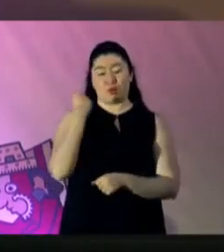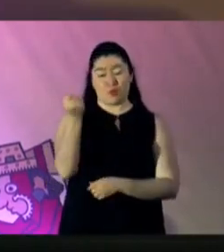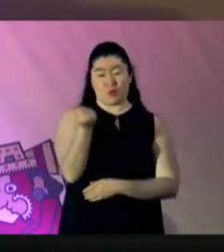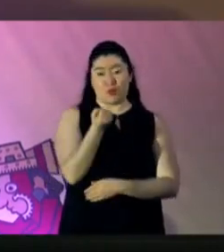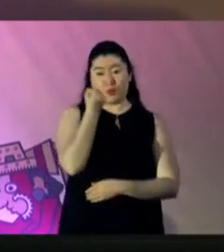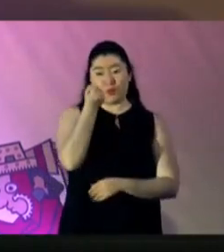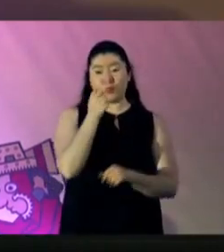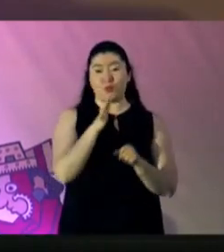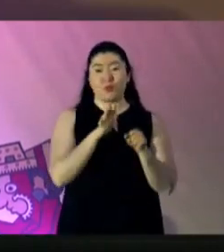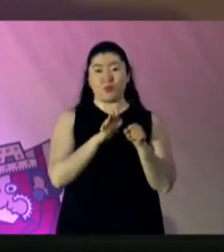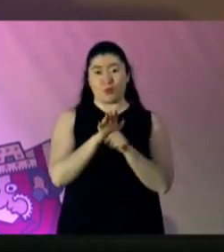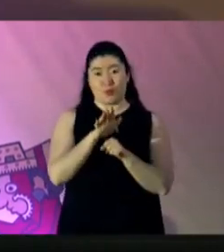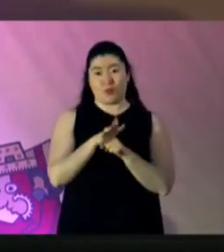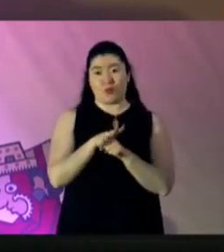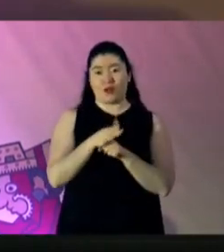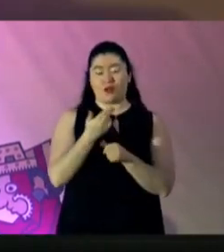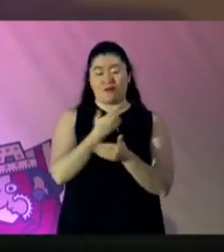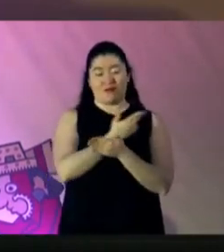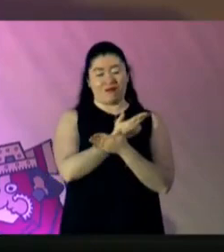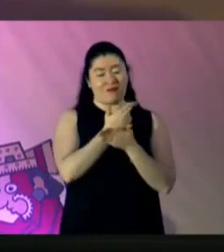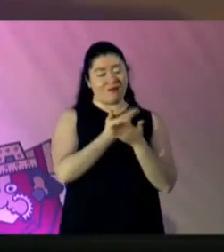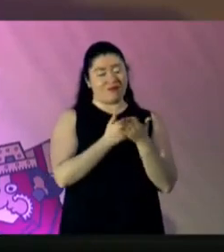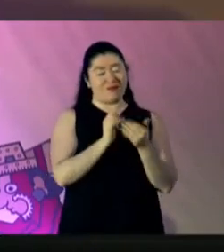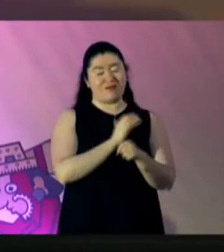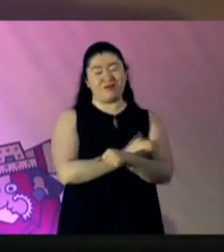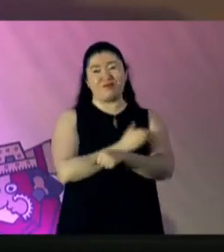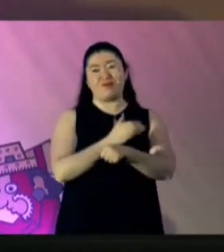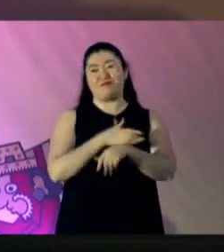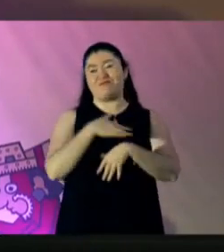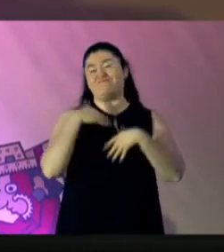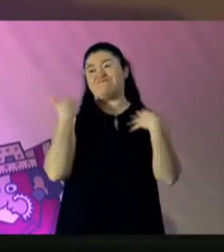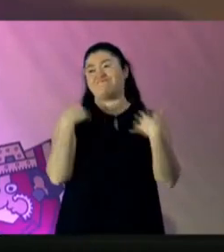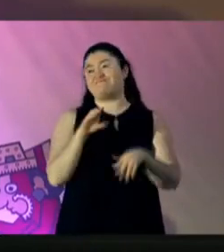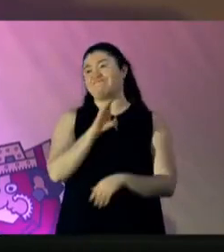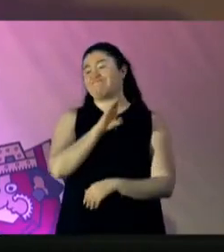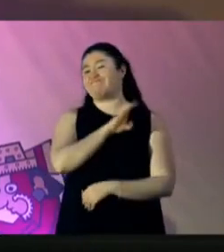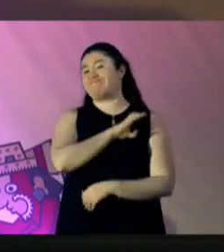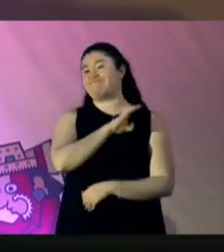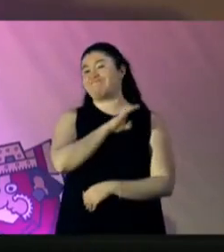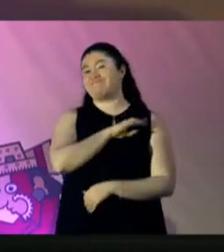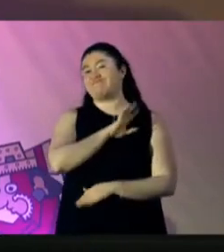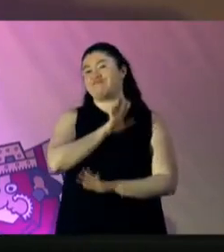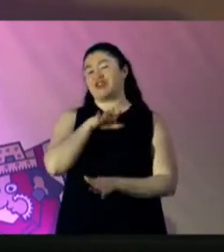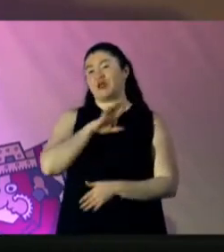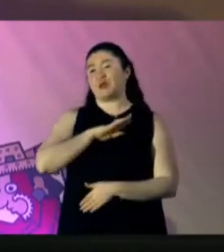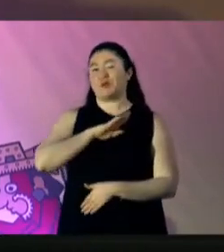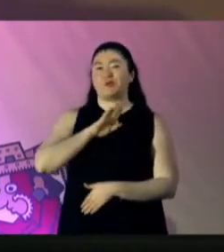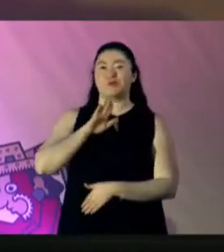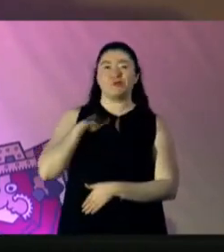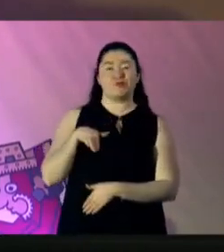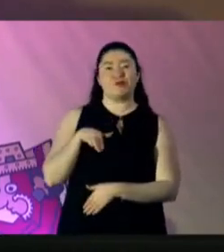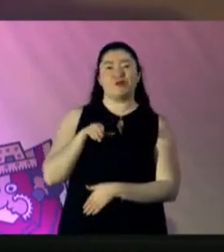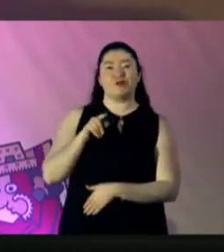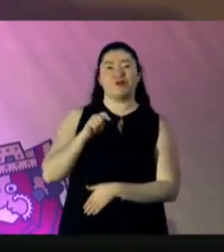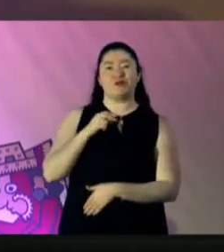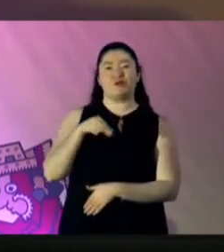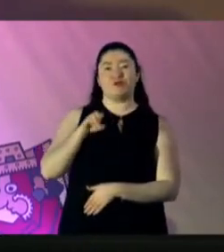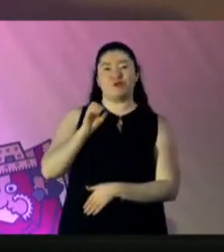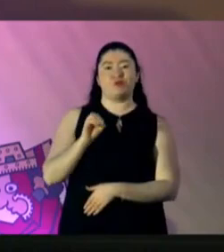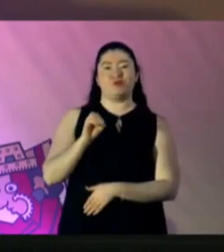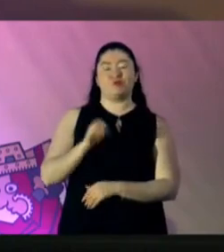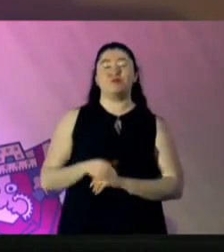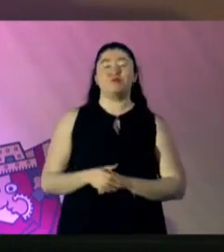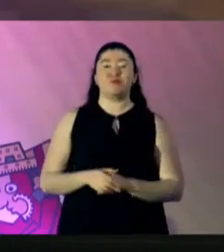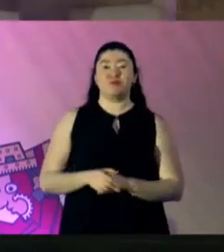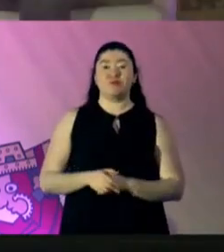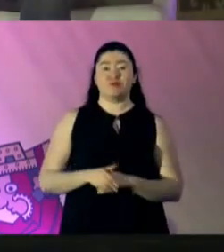de que lo ilustrará este gran compañero queridísimo desaparecido que fue toño helguera y este